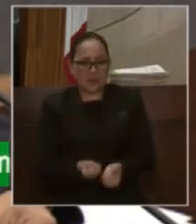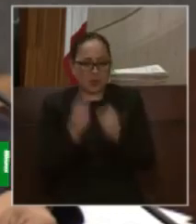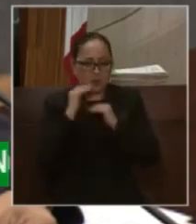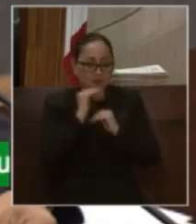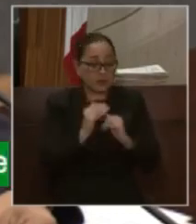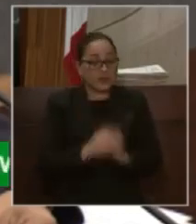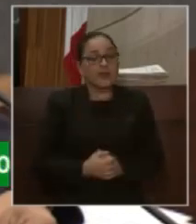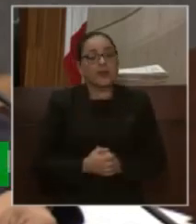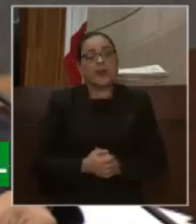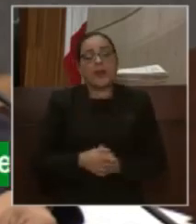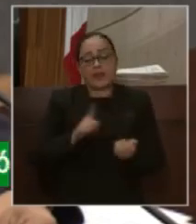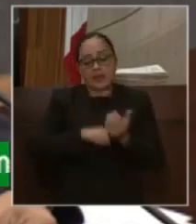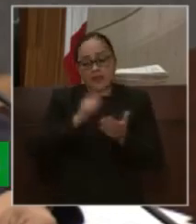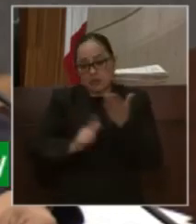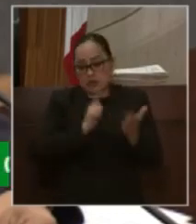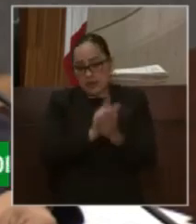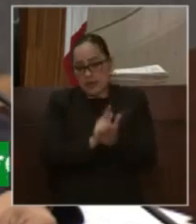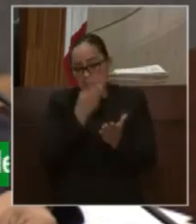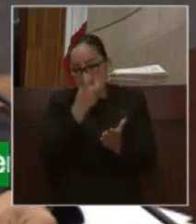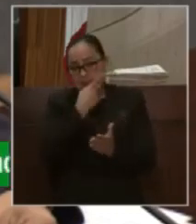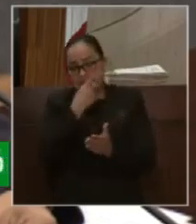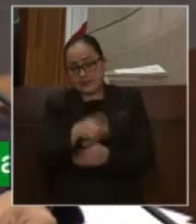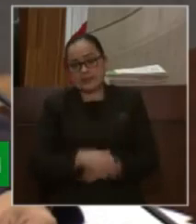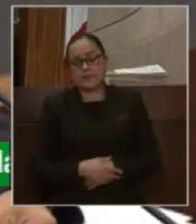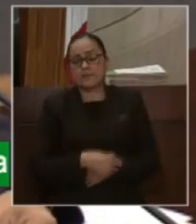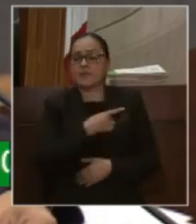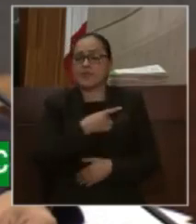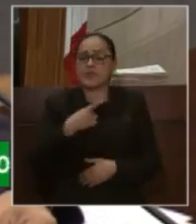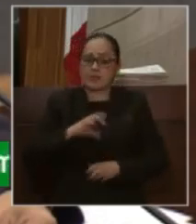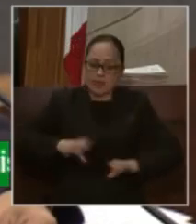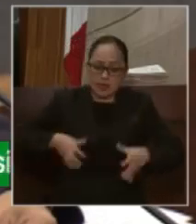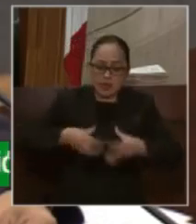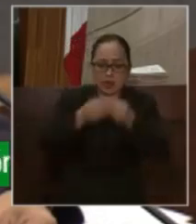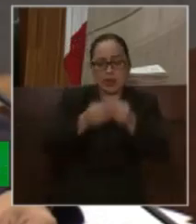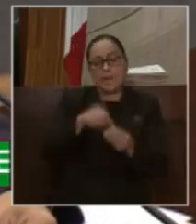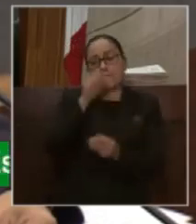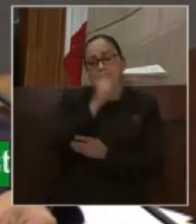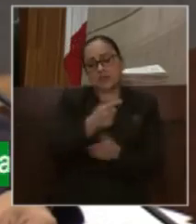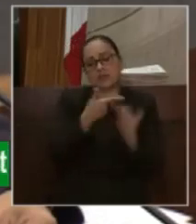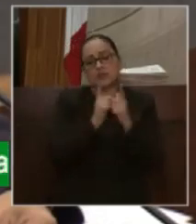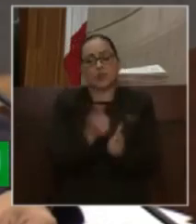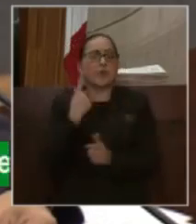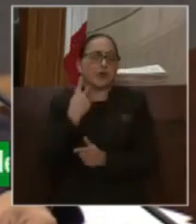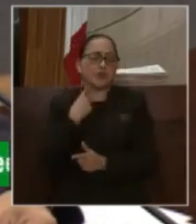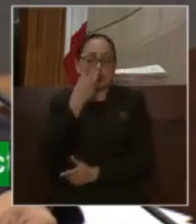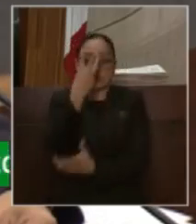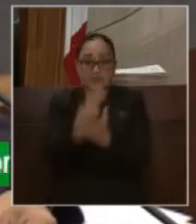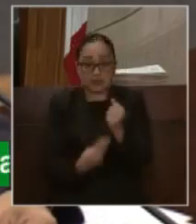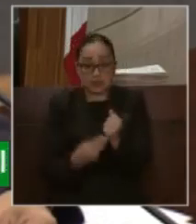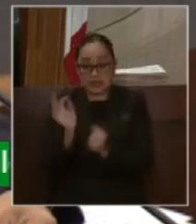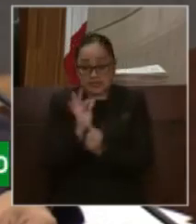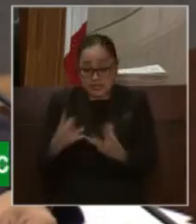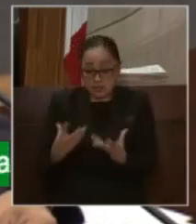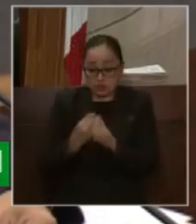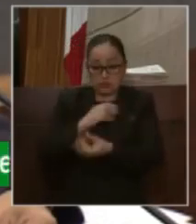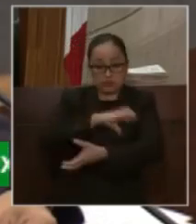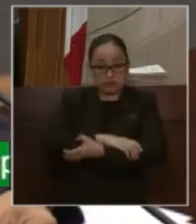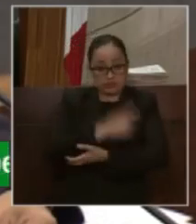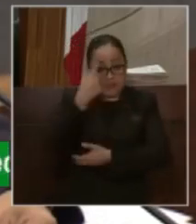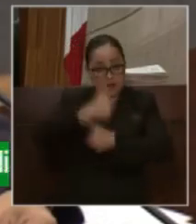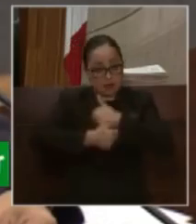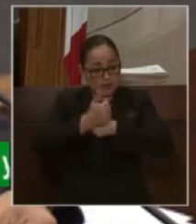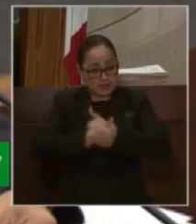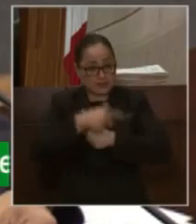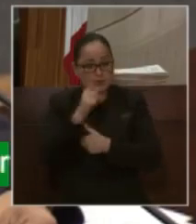local se advierte que esos procedimientos se deben realizar considerando a los partidos políticos en lo individual, sin importar que hubieran contendido en coalición, lo